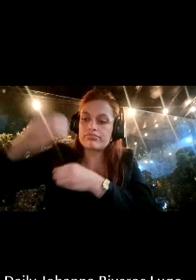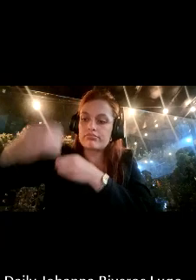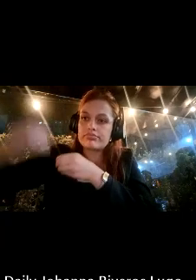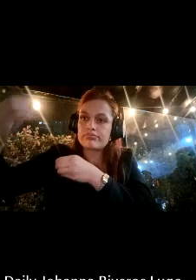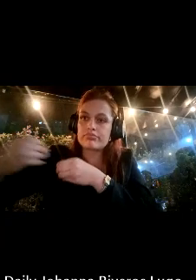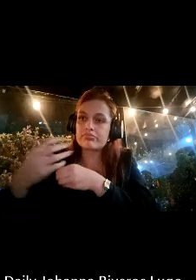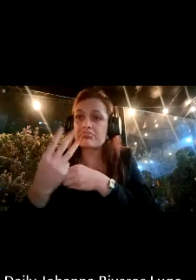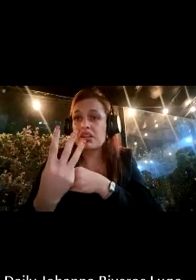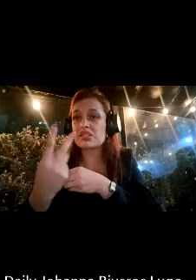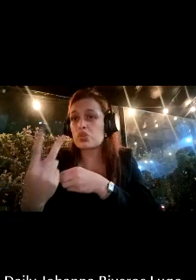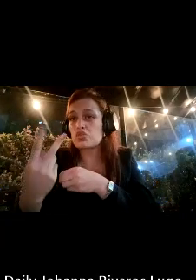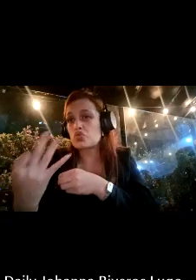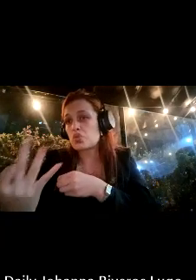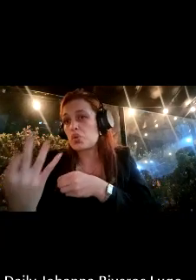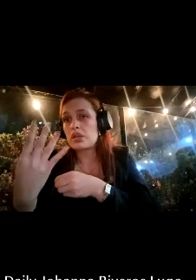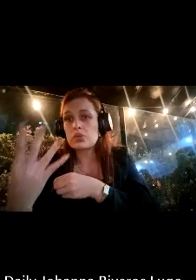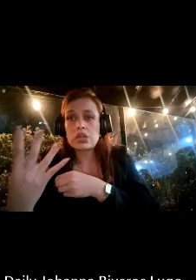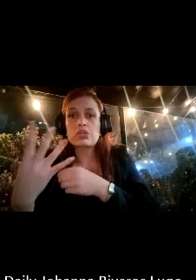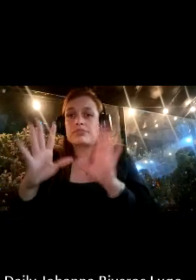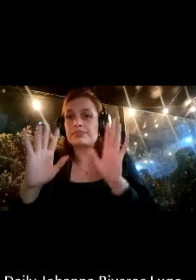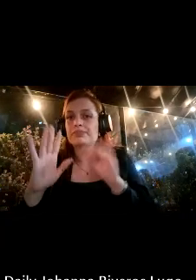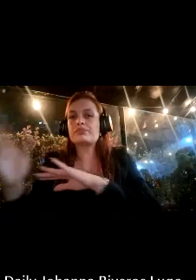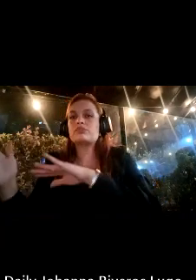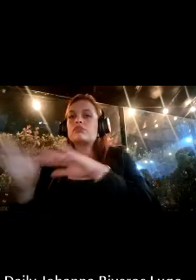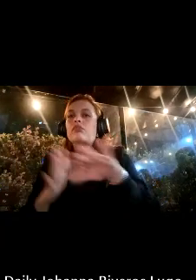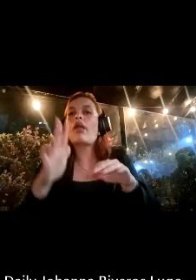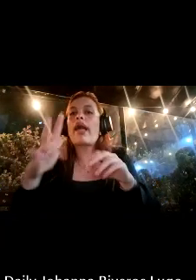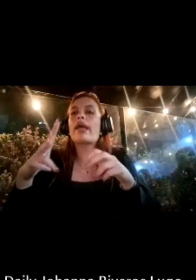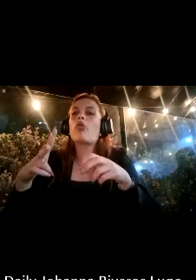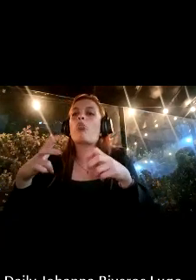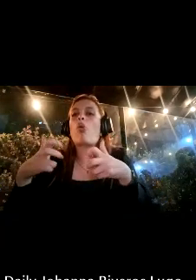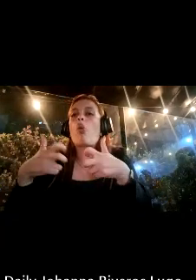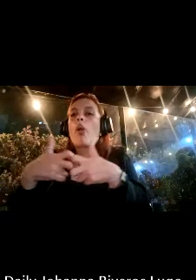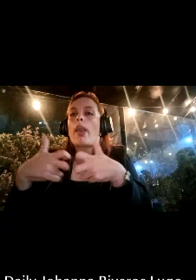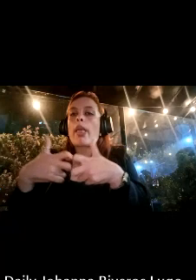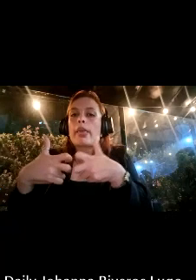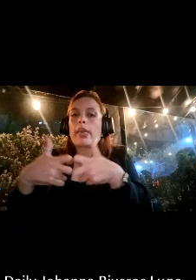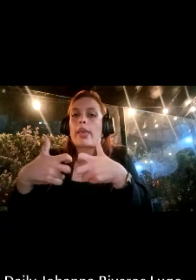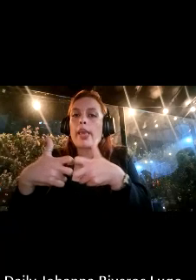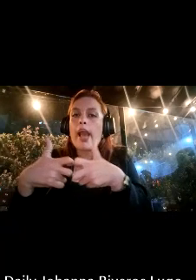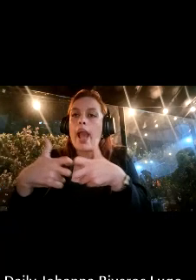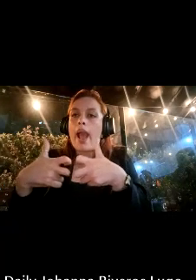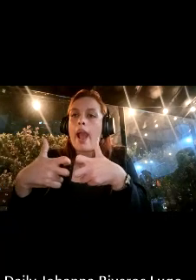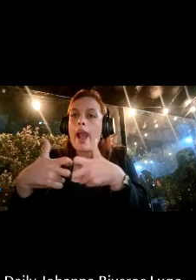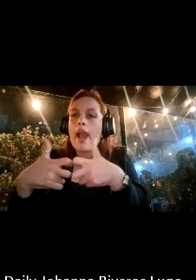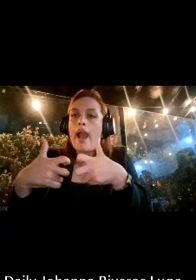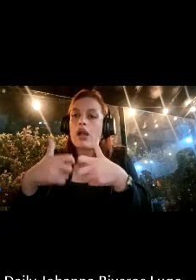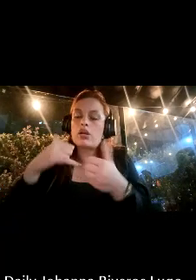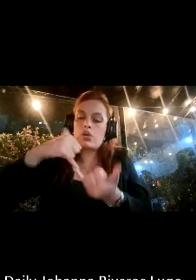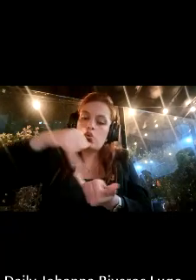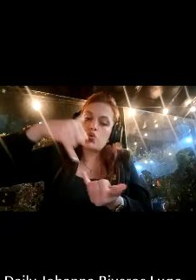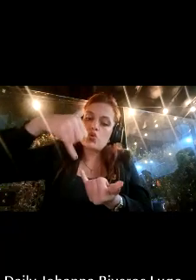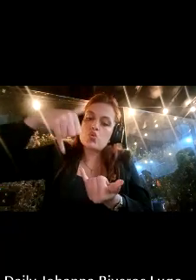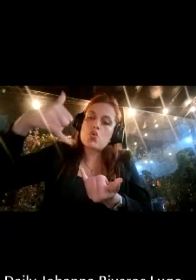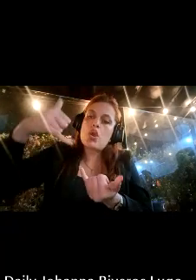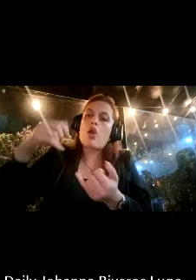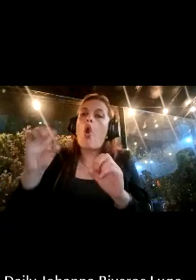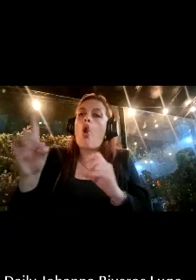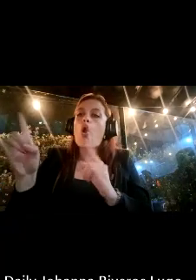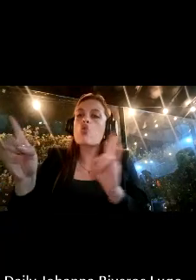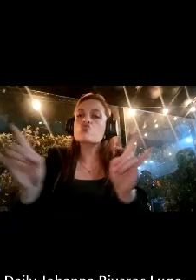El electromagnetismo estudia los fenómenos eléctricos y magnéticos, describe cómo se lleva a cabo